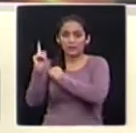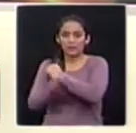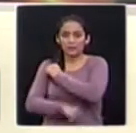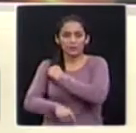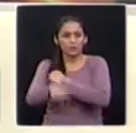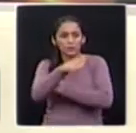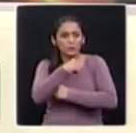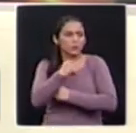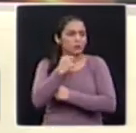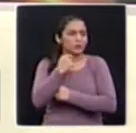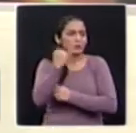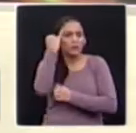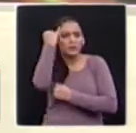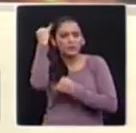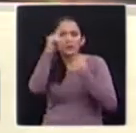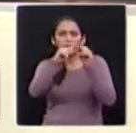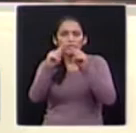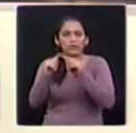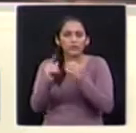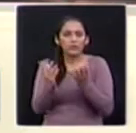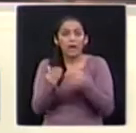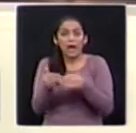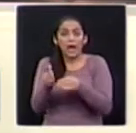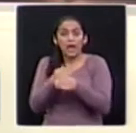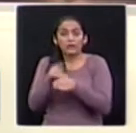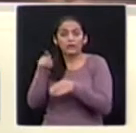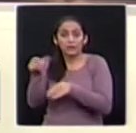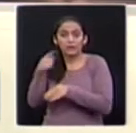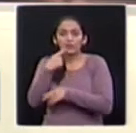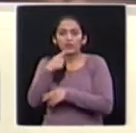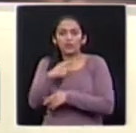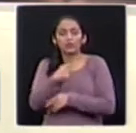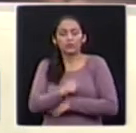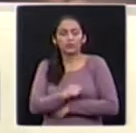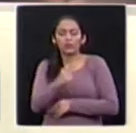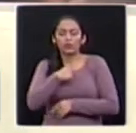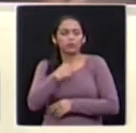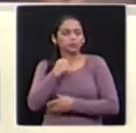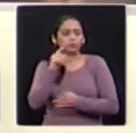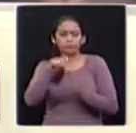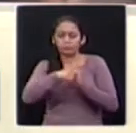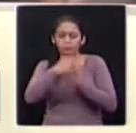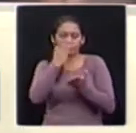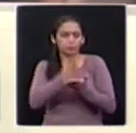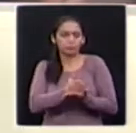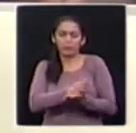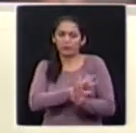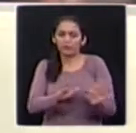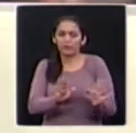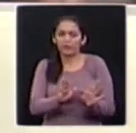político. Esto debido a que Pollitt renunció antes de ser censurado, situación no contemplada en la ley.